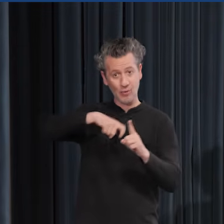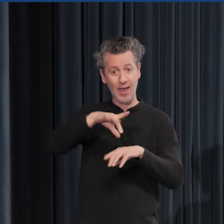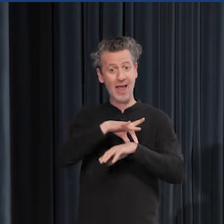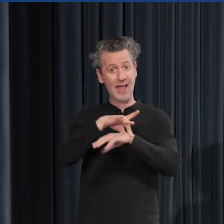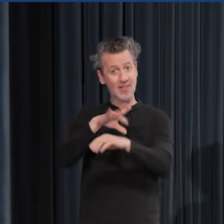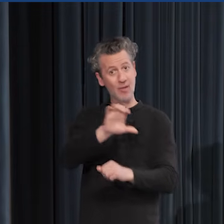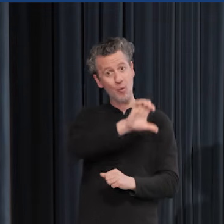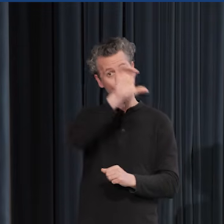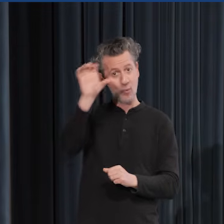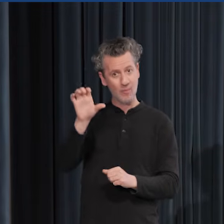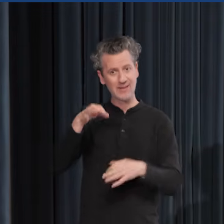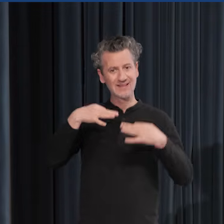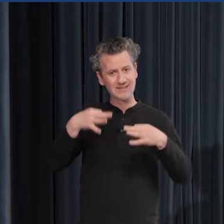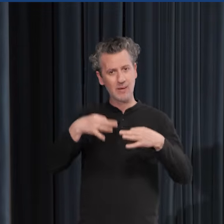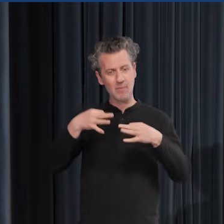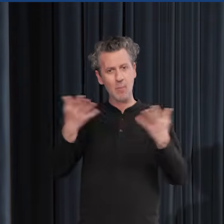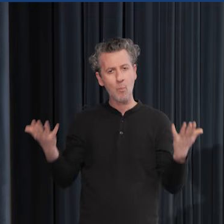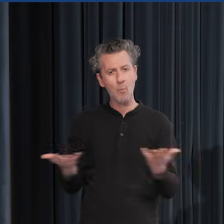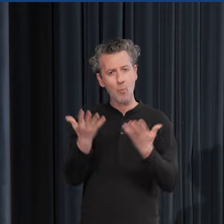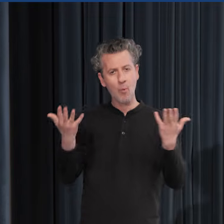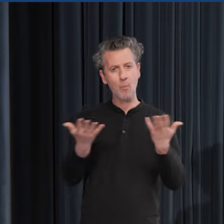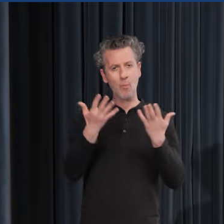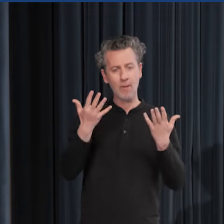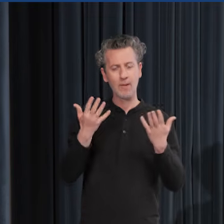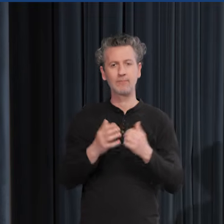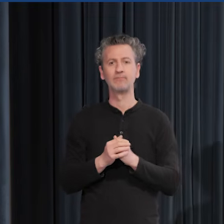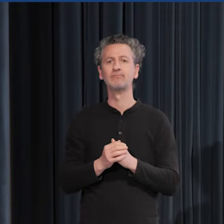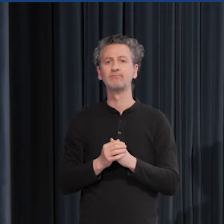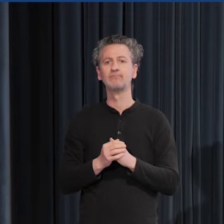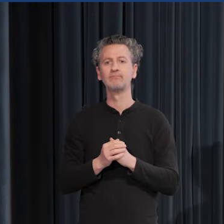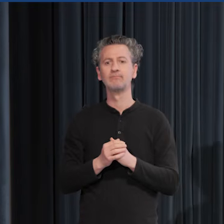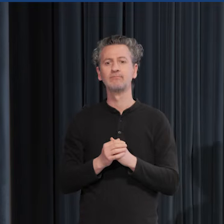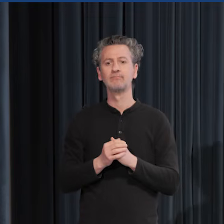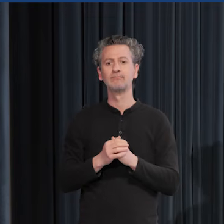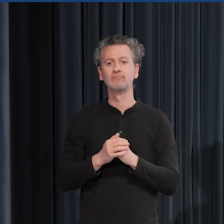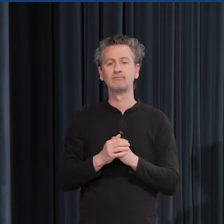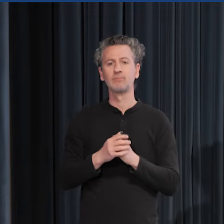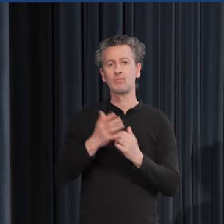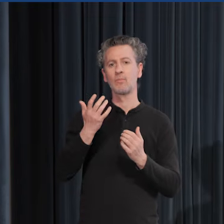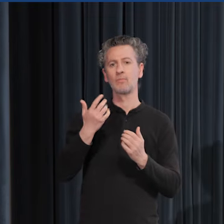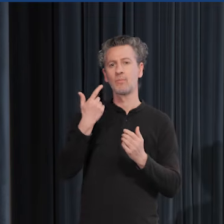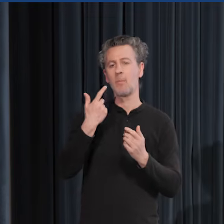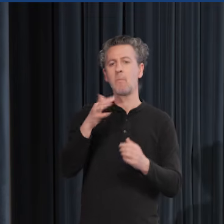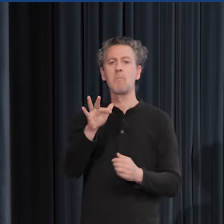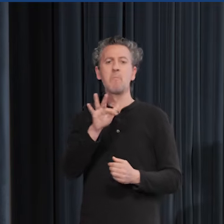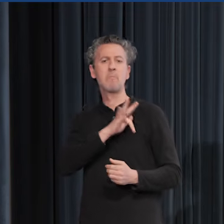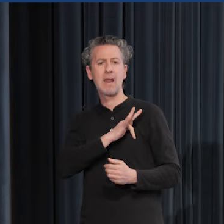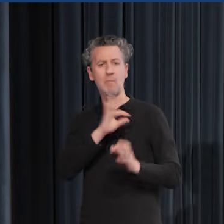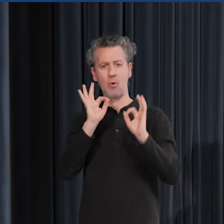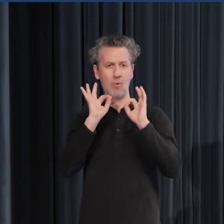Europea promueve la realización de un certamen